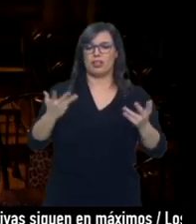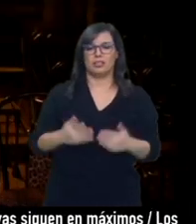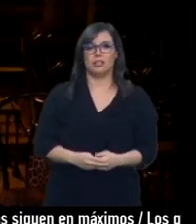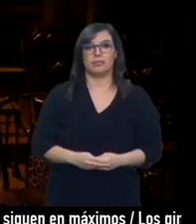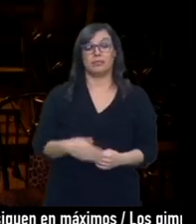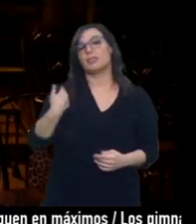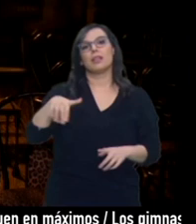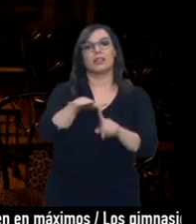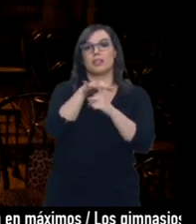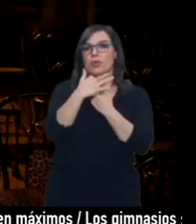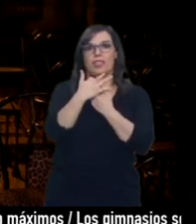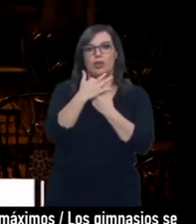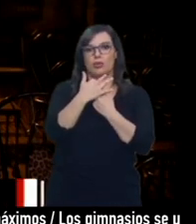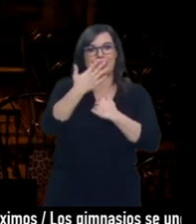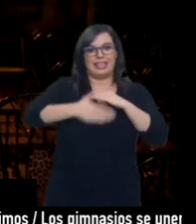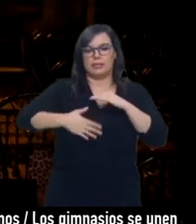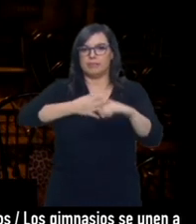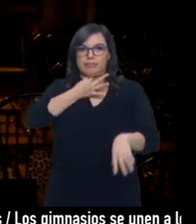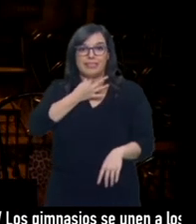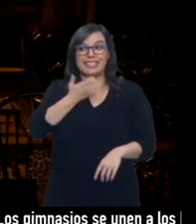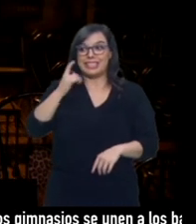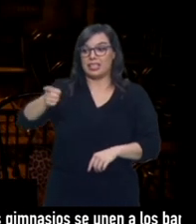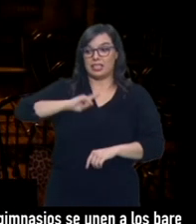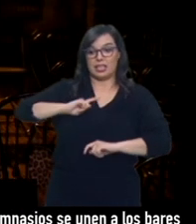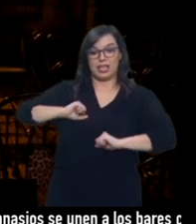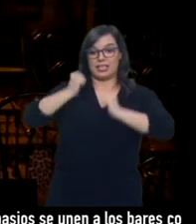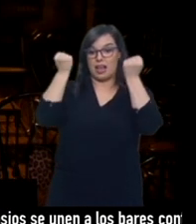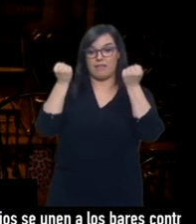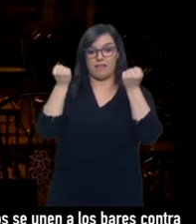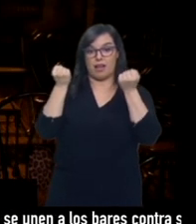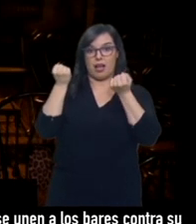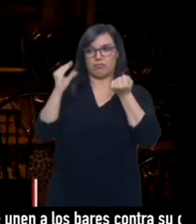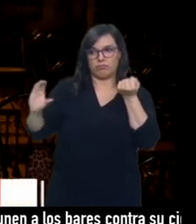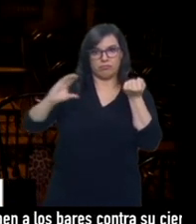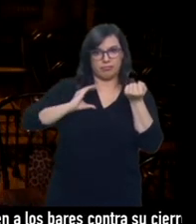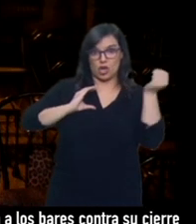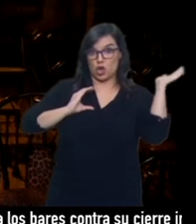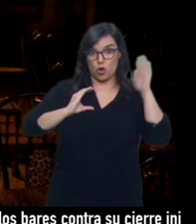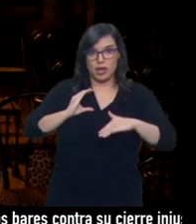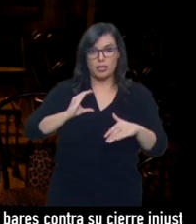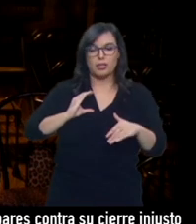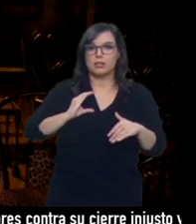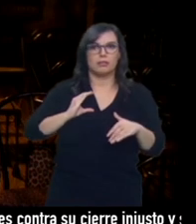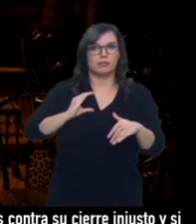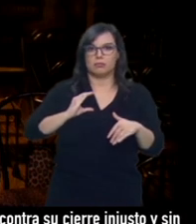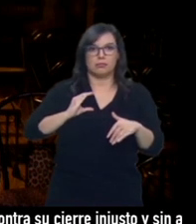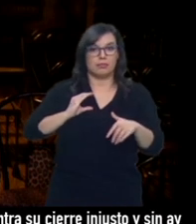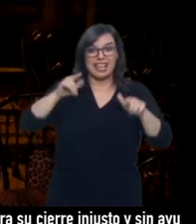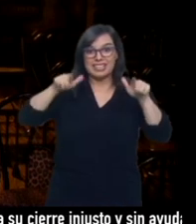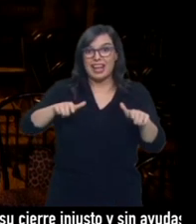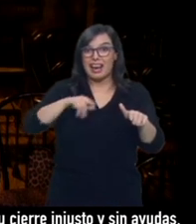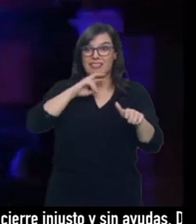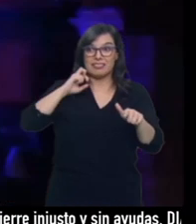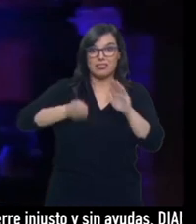llegado a una situación absolutamente límite que si no nos rescatan, con un rescate económico, no sabemos cuántas salas van a